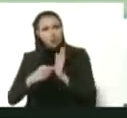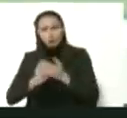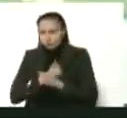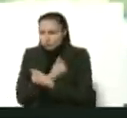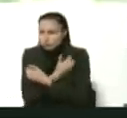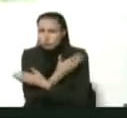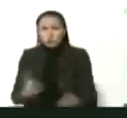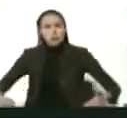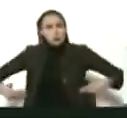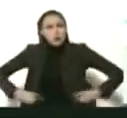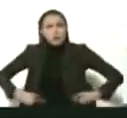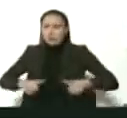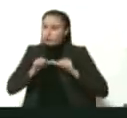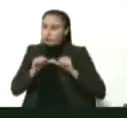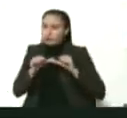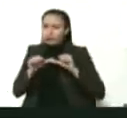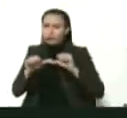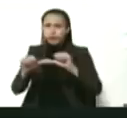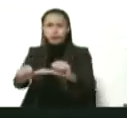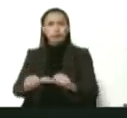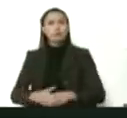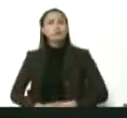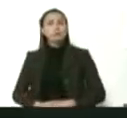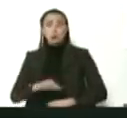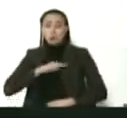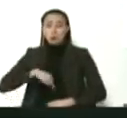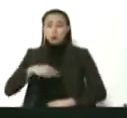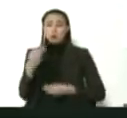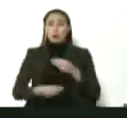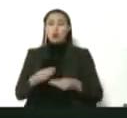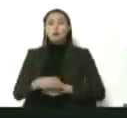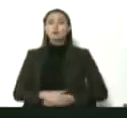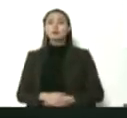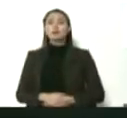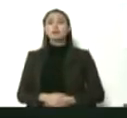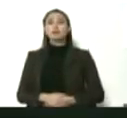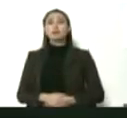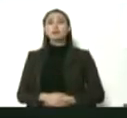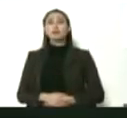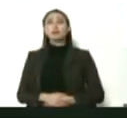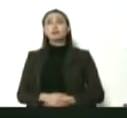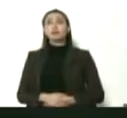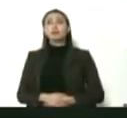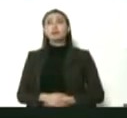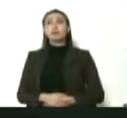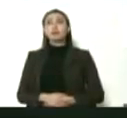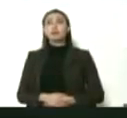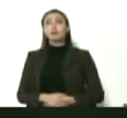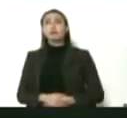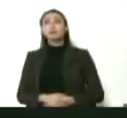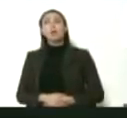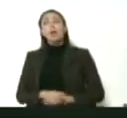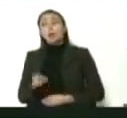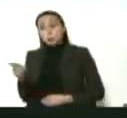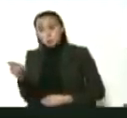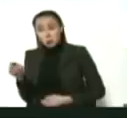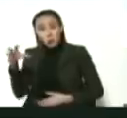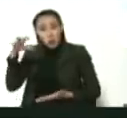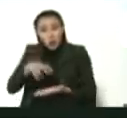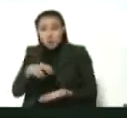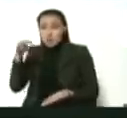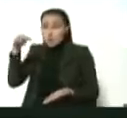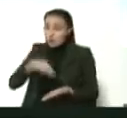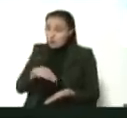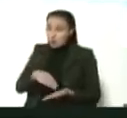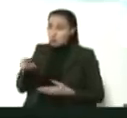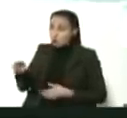con sacrificio permanente. Así estamos. Así que, bueno, cuente el Estado Miranda.